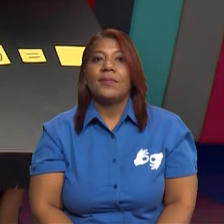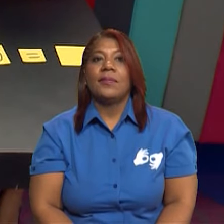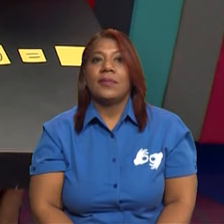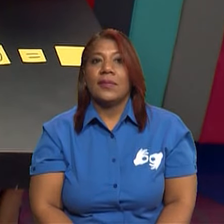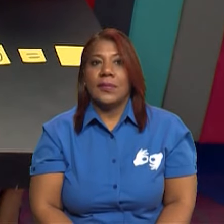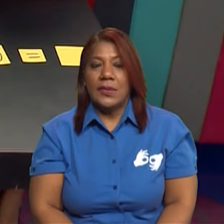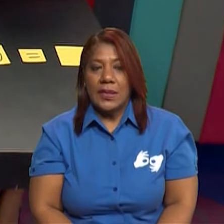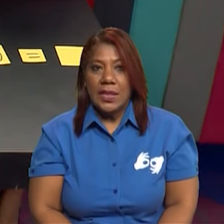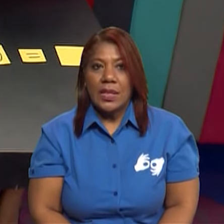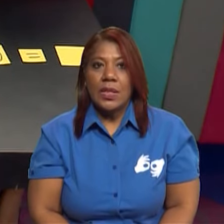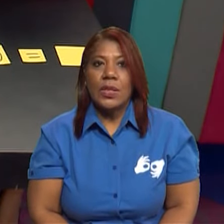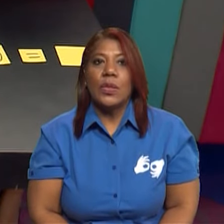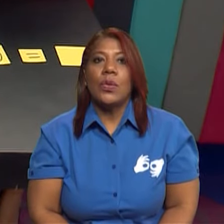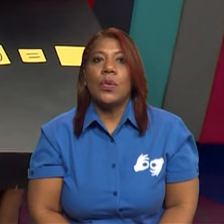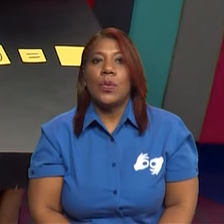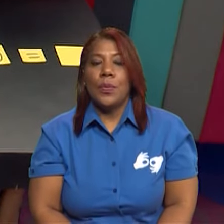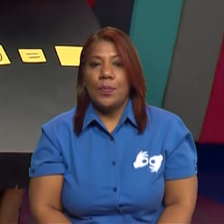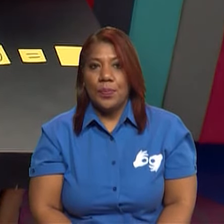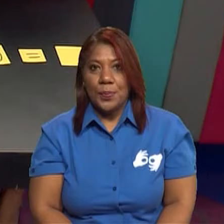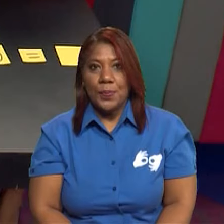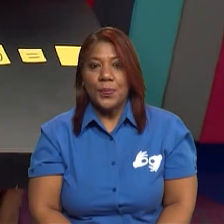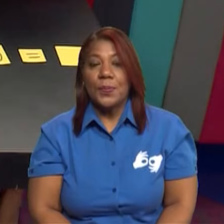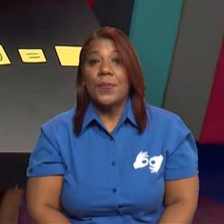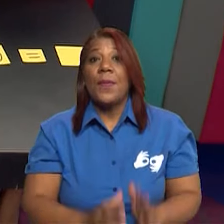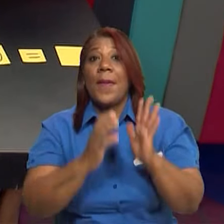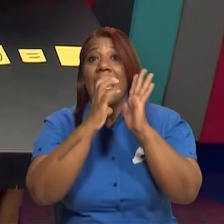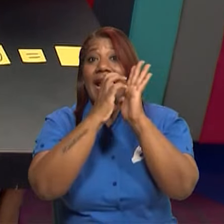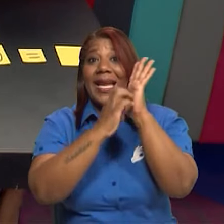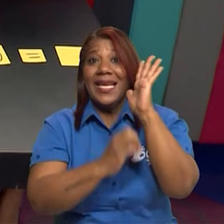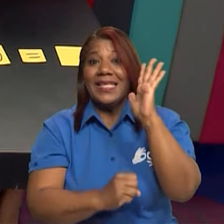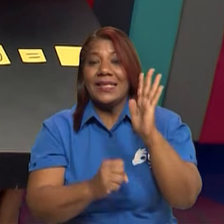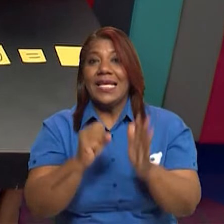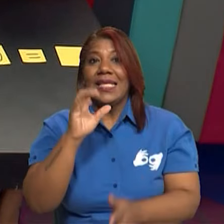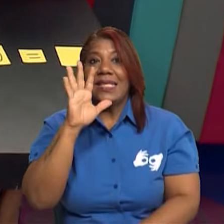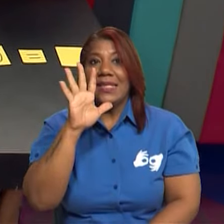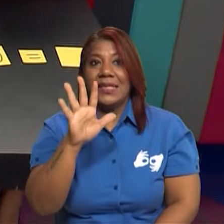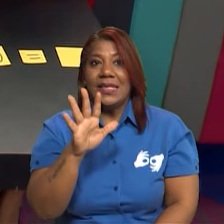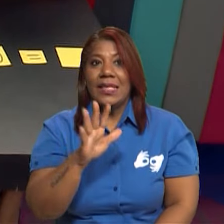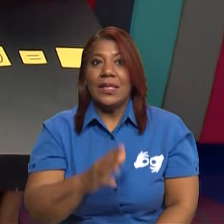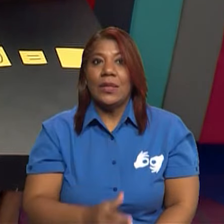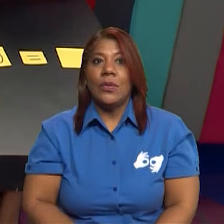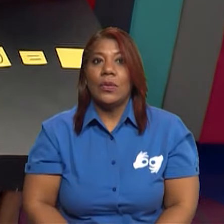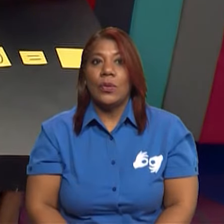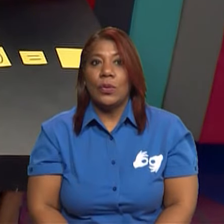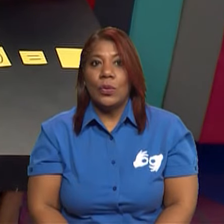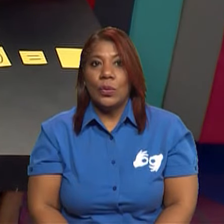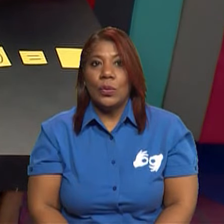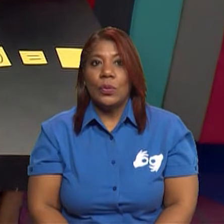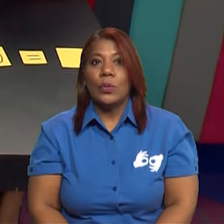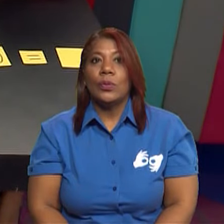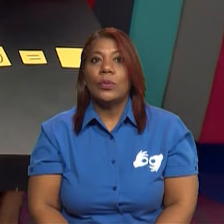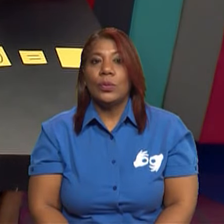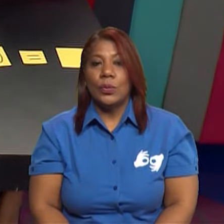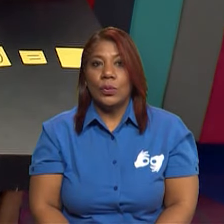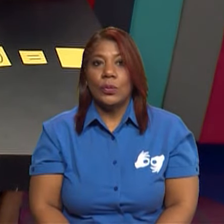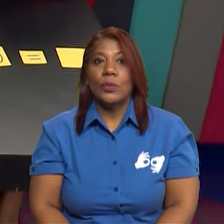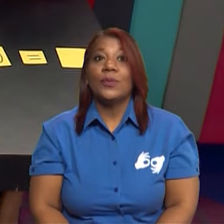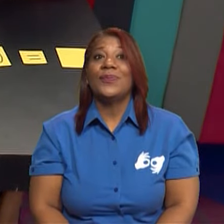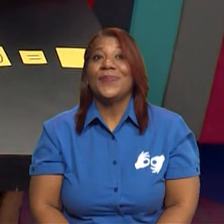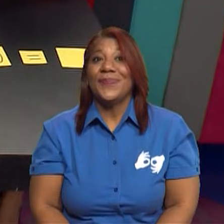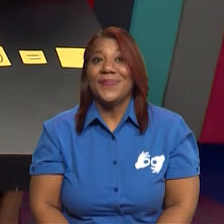quitarle 5. Muy bien. Entonces, ¿cuánto sería? Vamos a ver. 1,